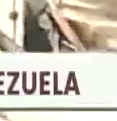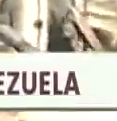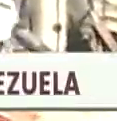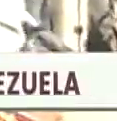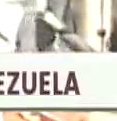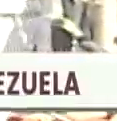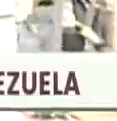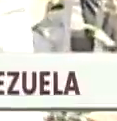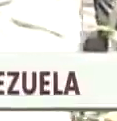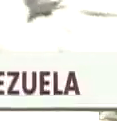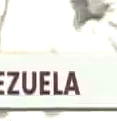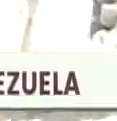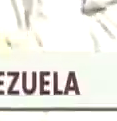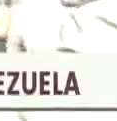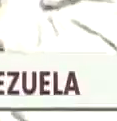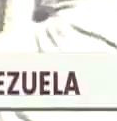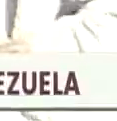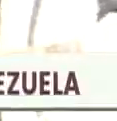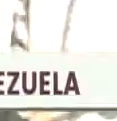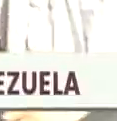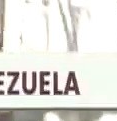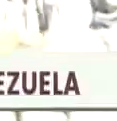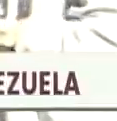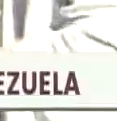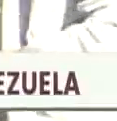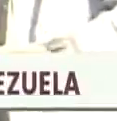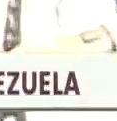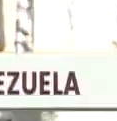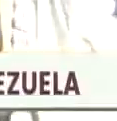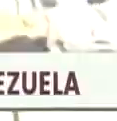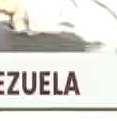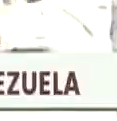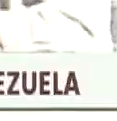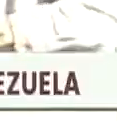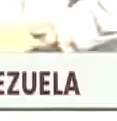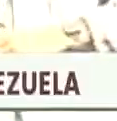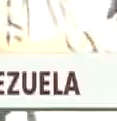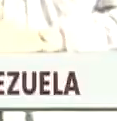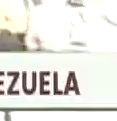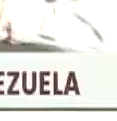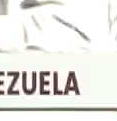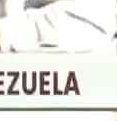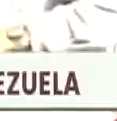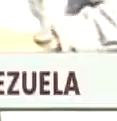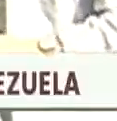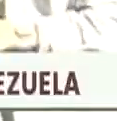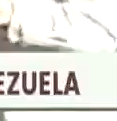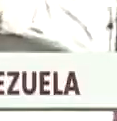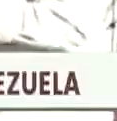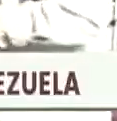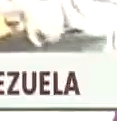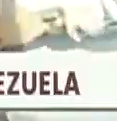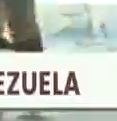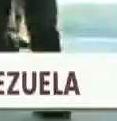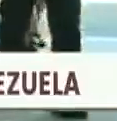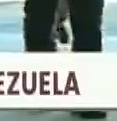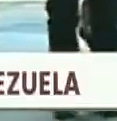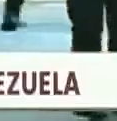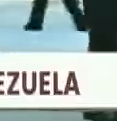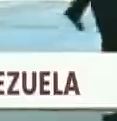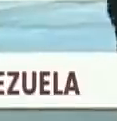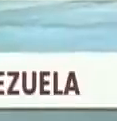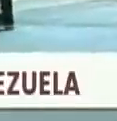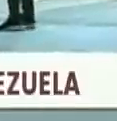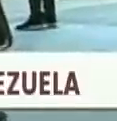Cuando en la vida se sufre una herida, porque se pierde sangre